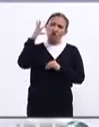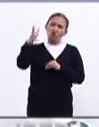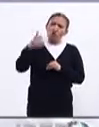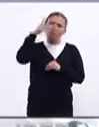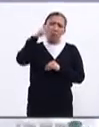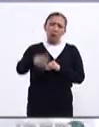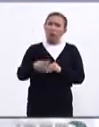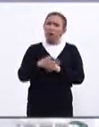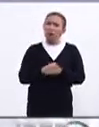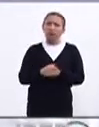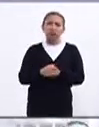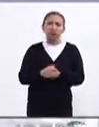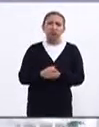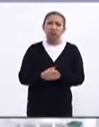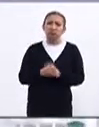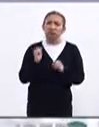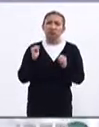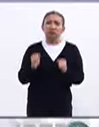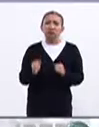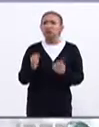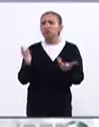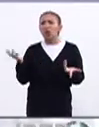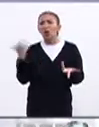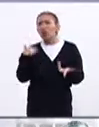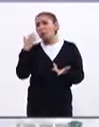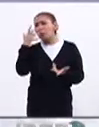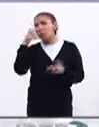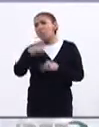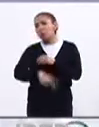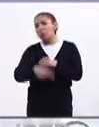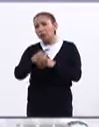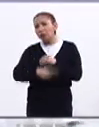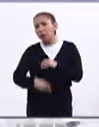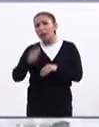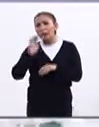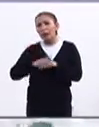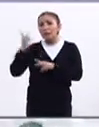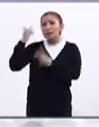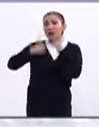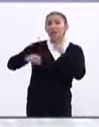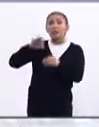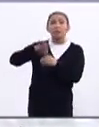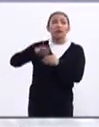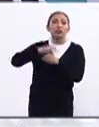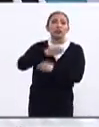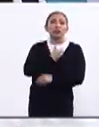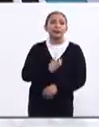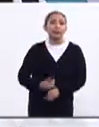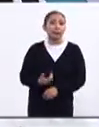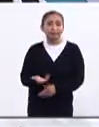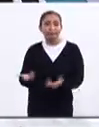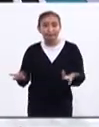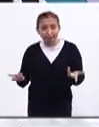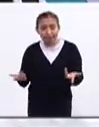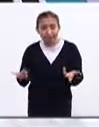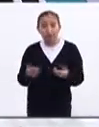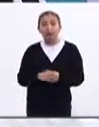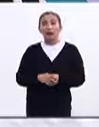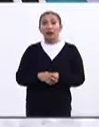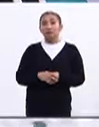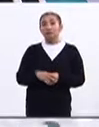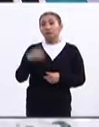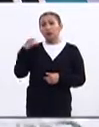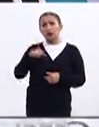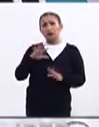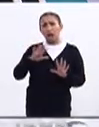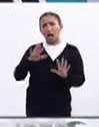país se iba a ver seriamente afectado cada vez que venía una elección presidencial, ¿no? Y me